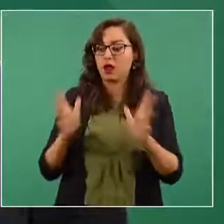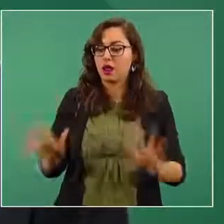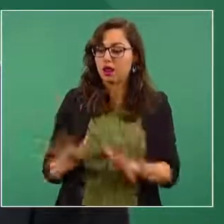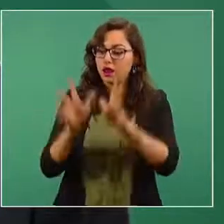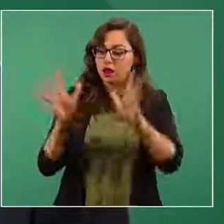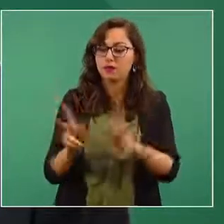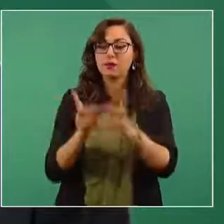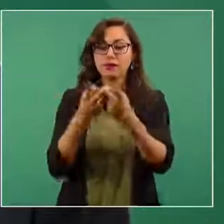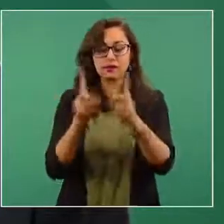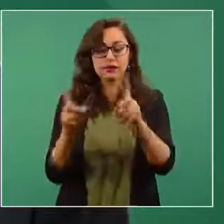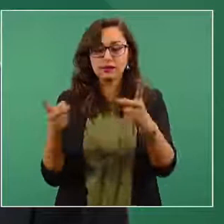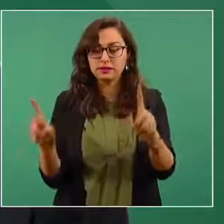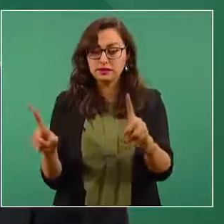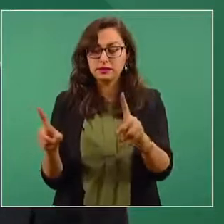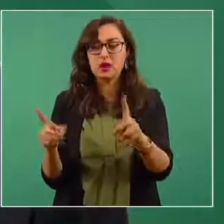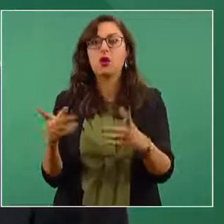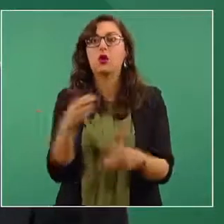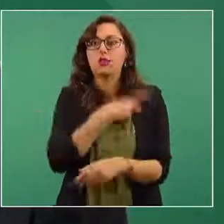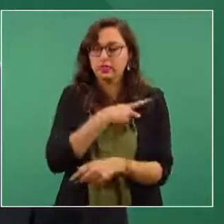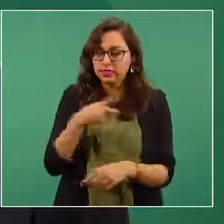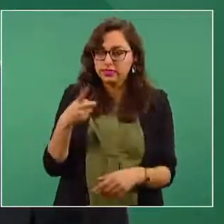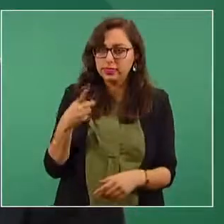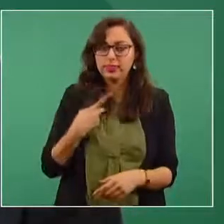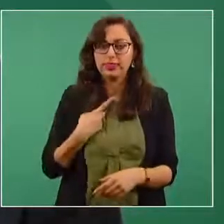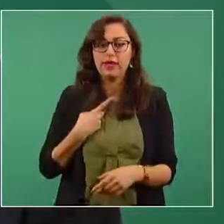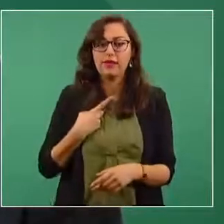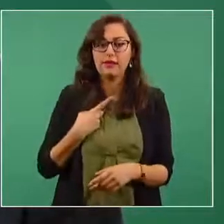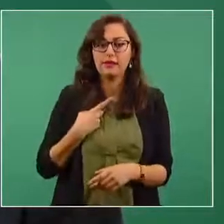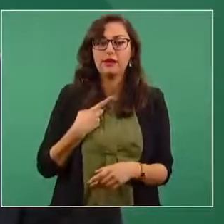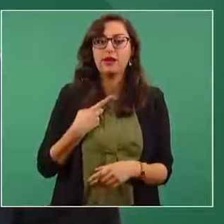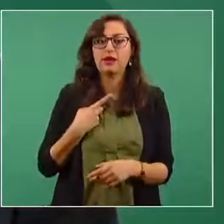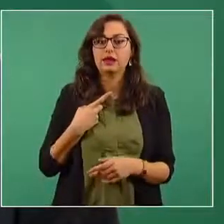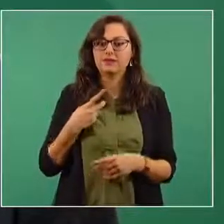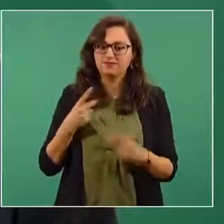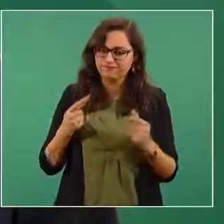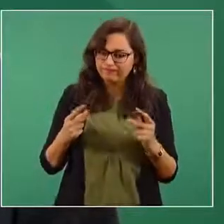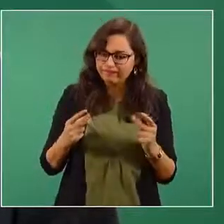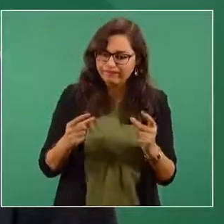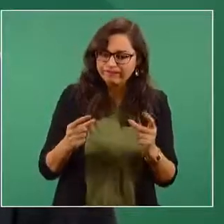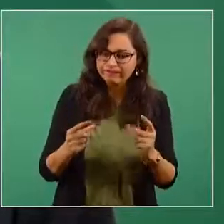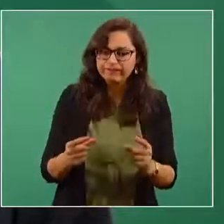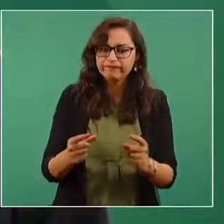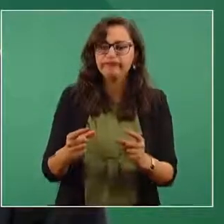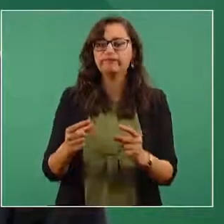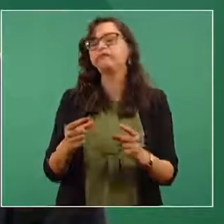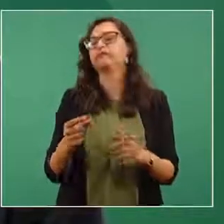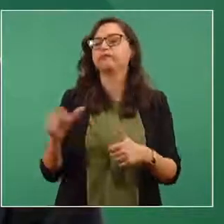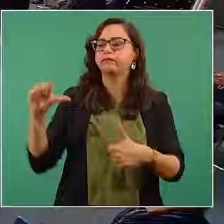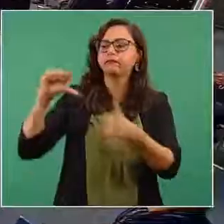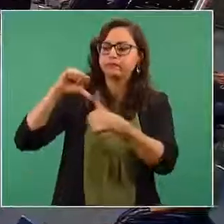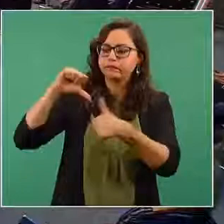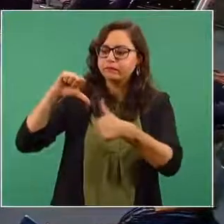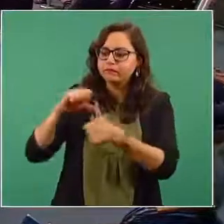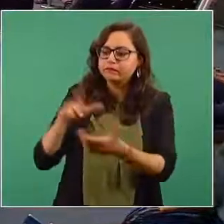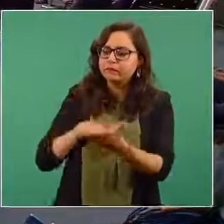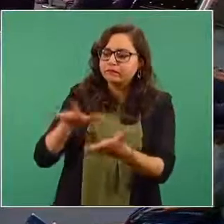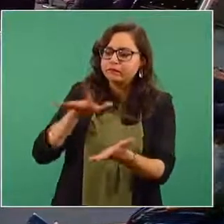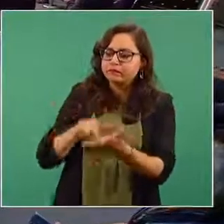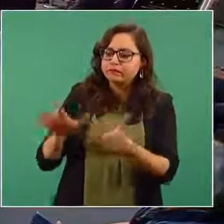consideramos que deben de aplicarse más en los países